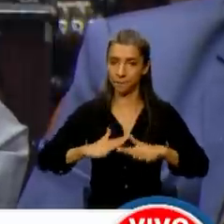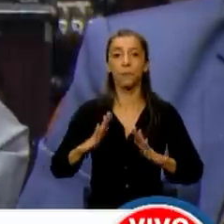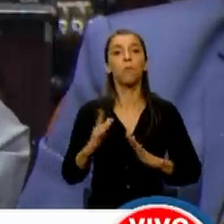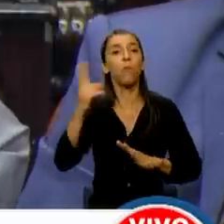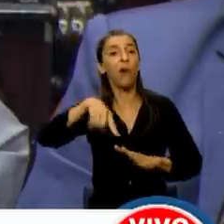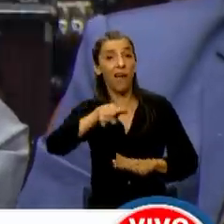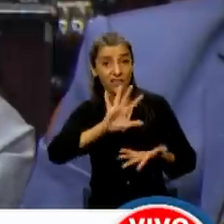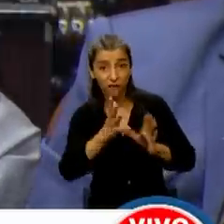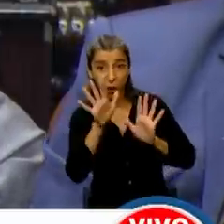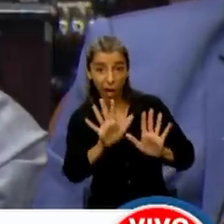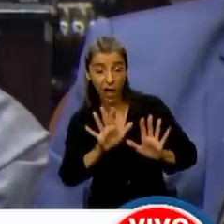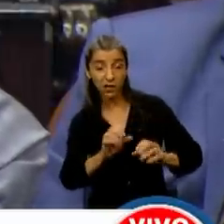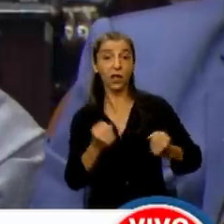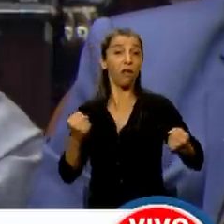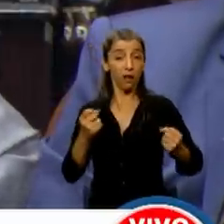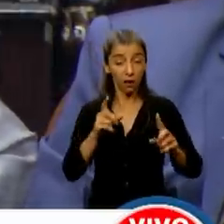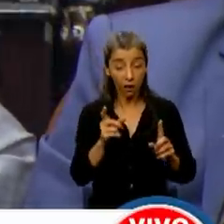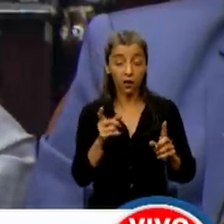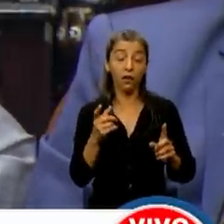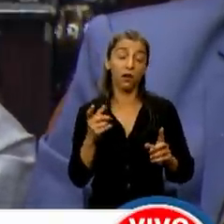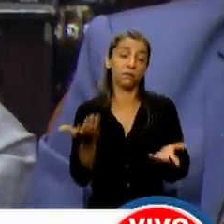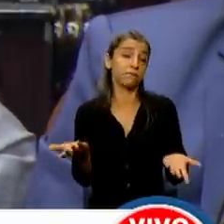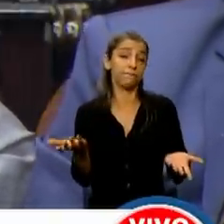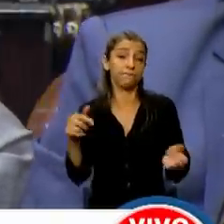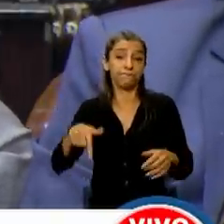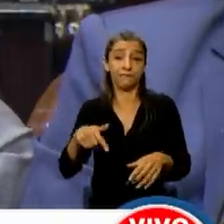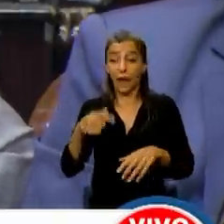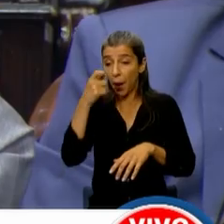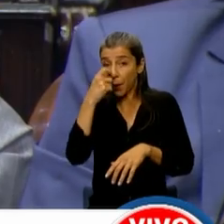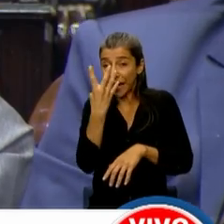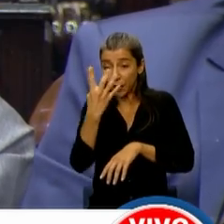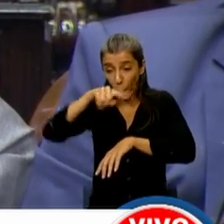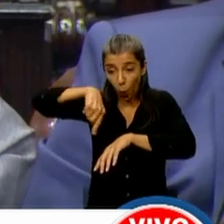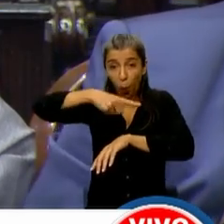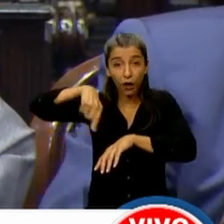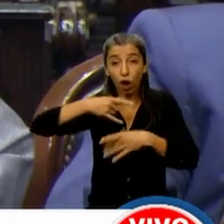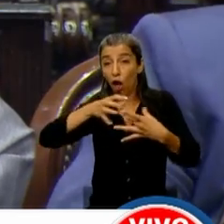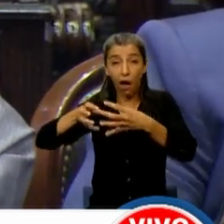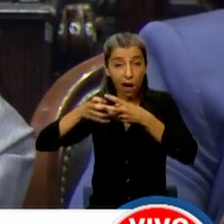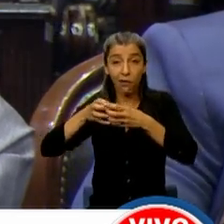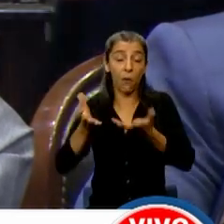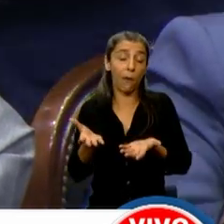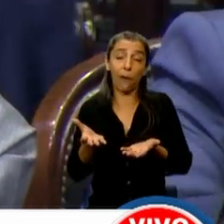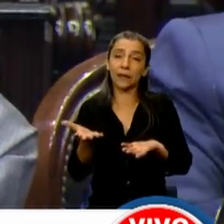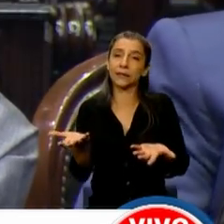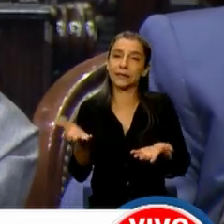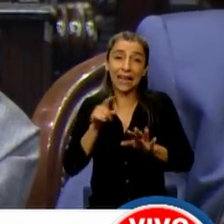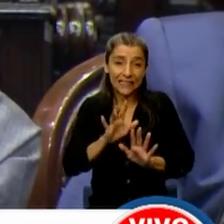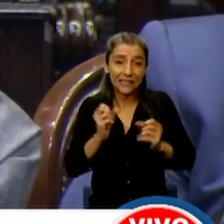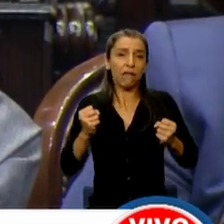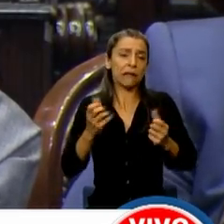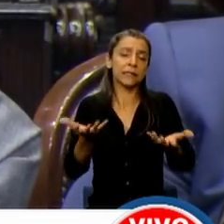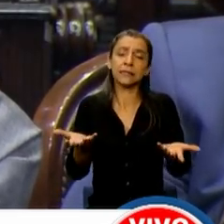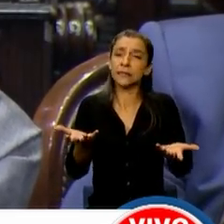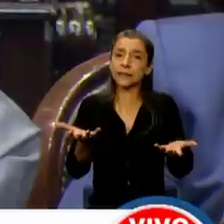predispuesto después de 24 horas este debate si a las 2 de la tarde cuando nosotros propusimos bases de